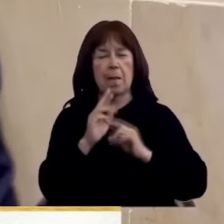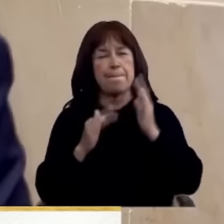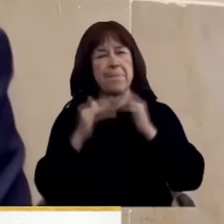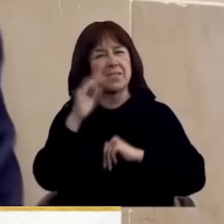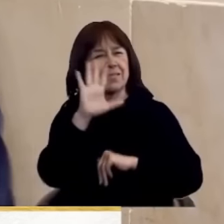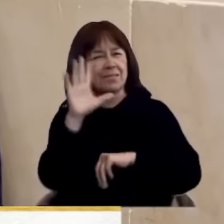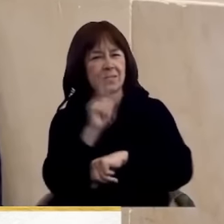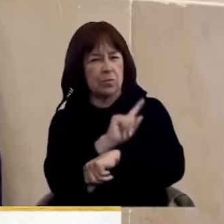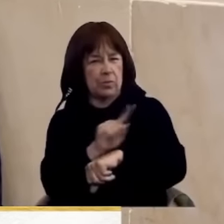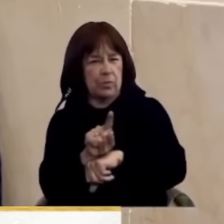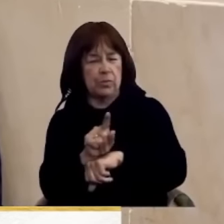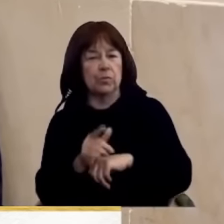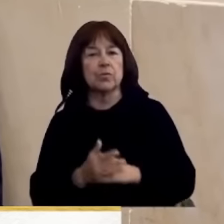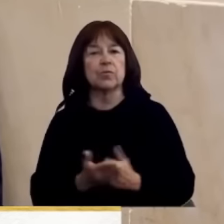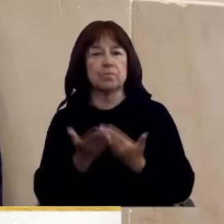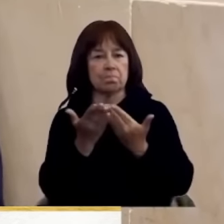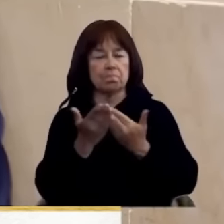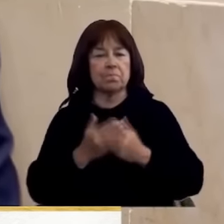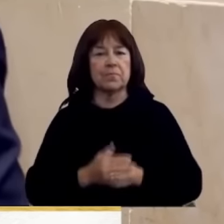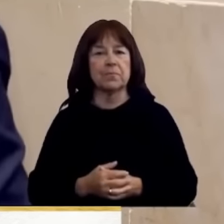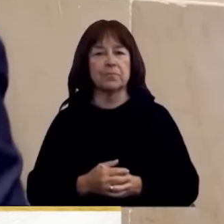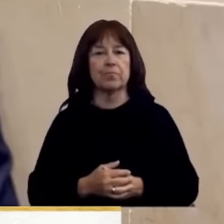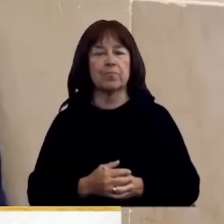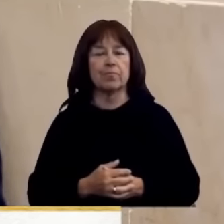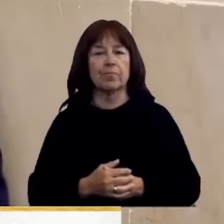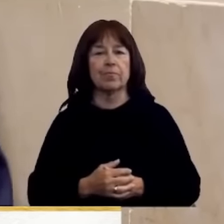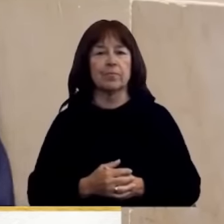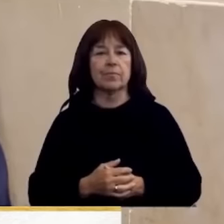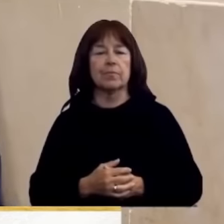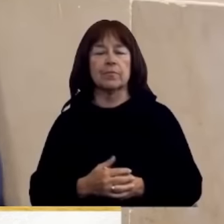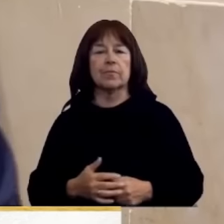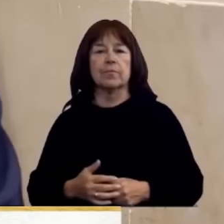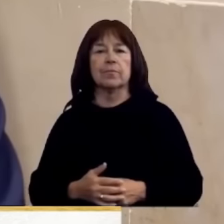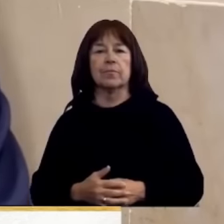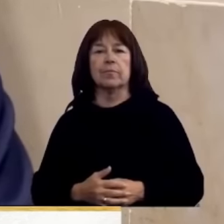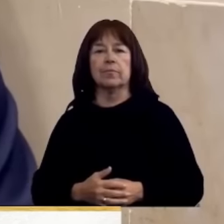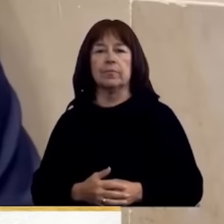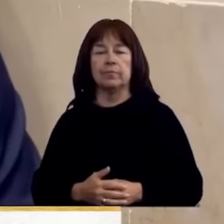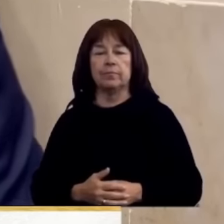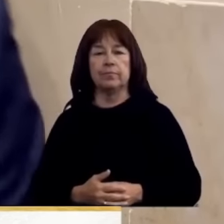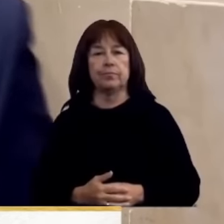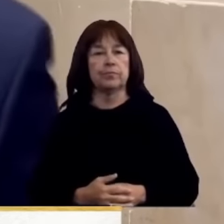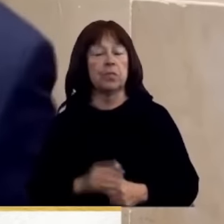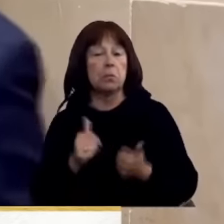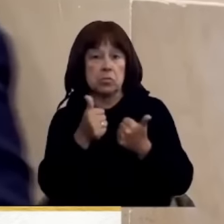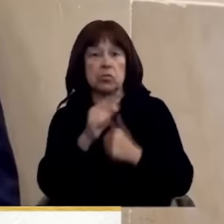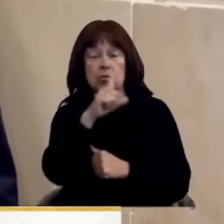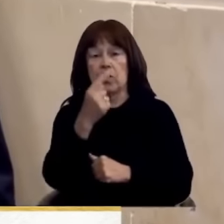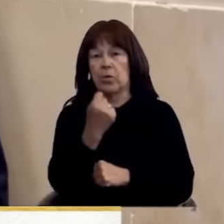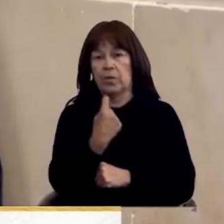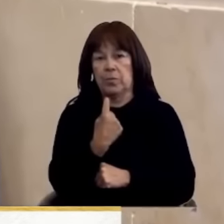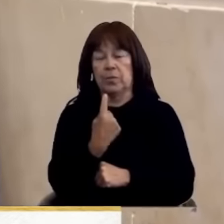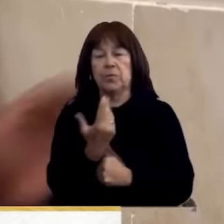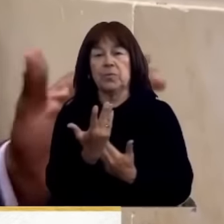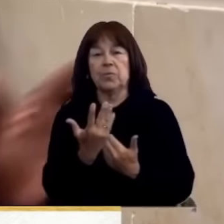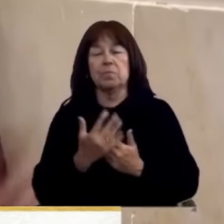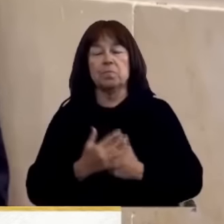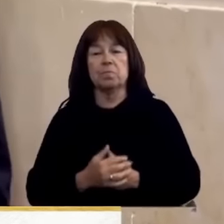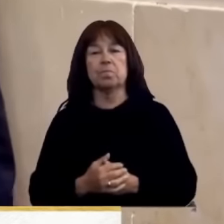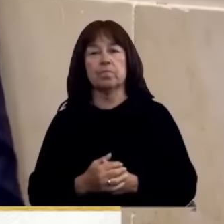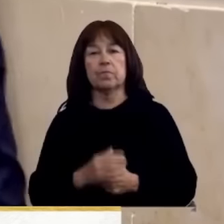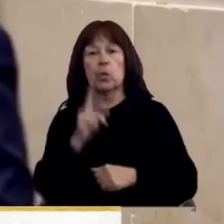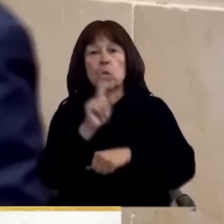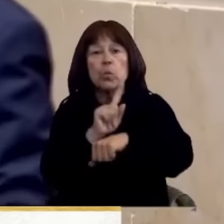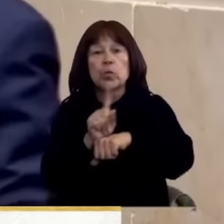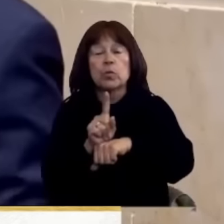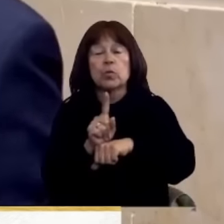5 minutos. ¿Ah? Sí, bueno, lo de la... esa es una muy buena pregunta. Un minuto